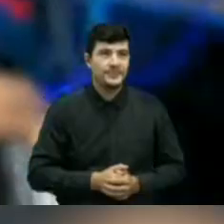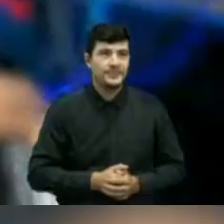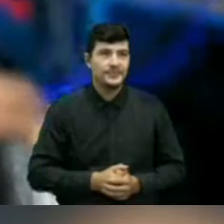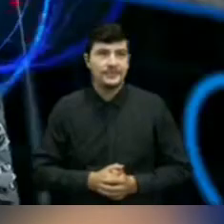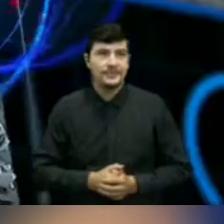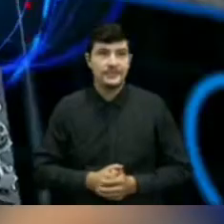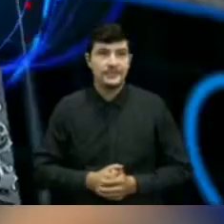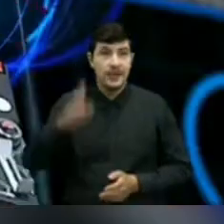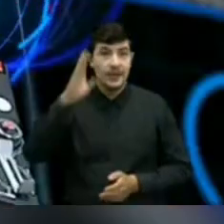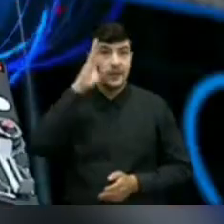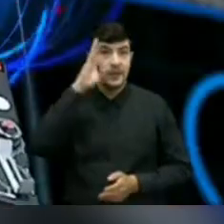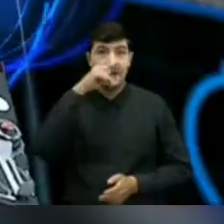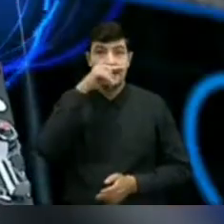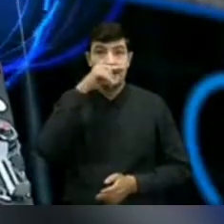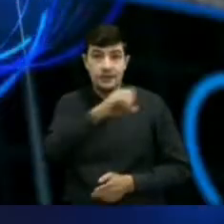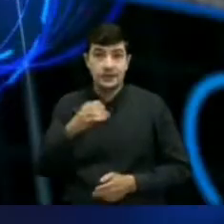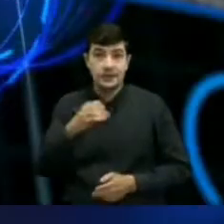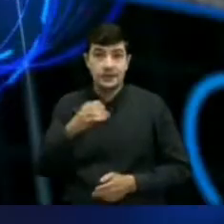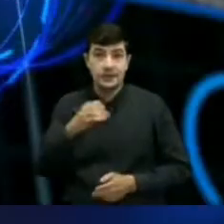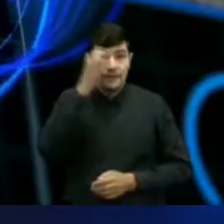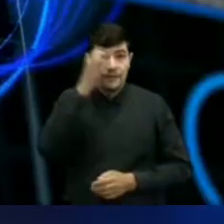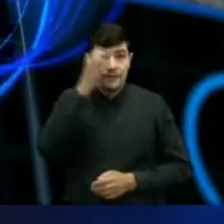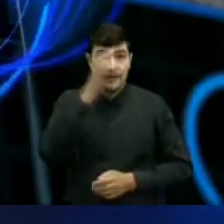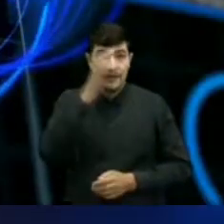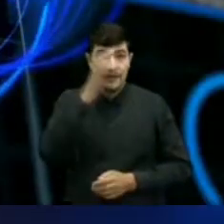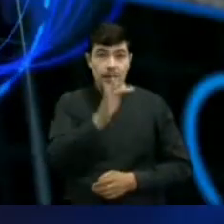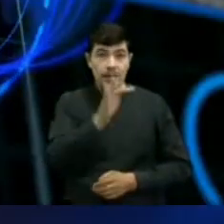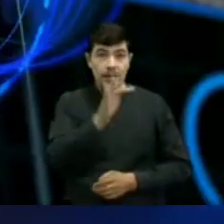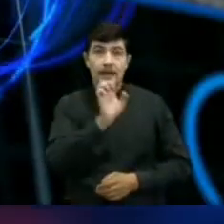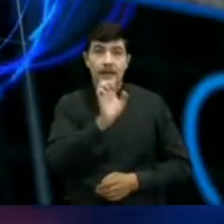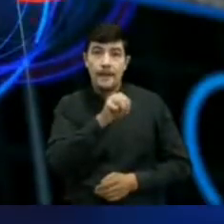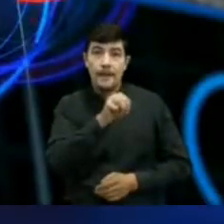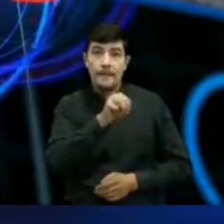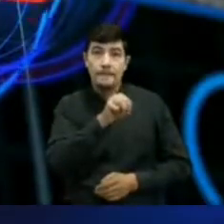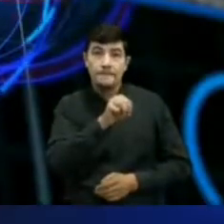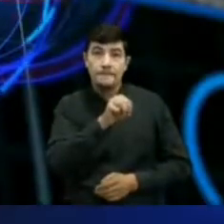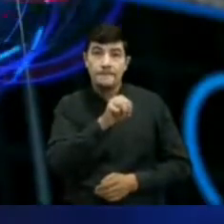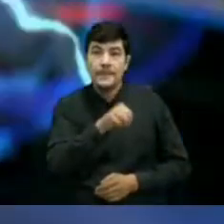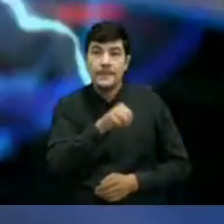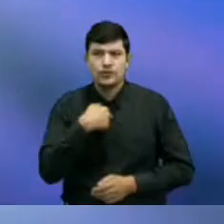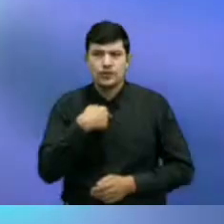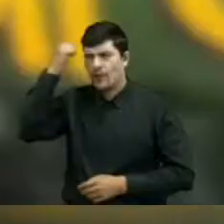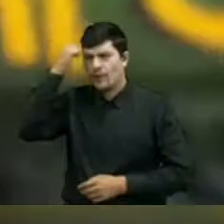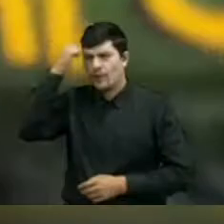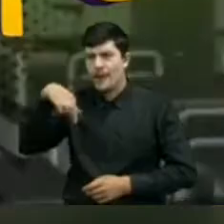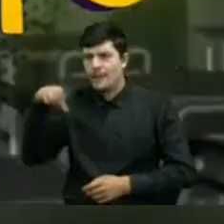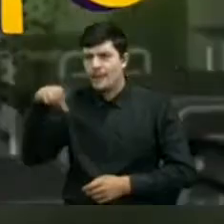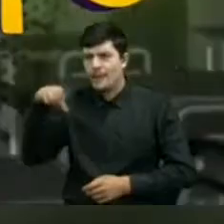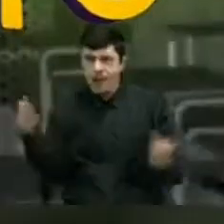Hola niños, soy el profesor Tien. Y yo el profesor Po. Y juntos somos...